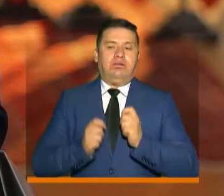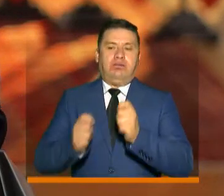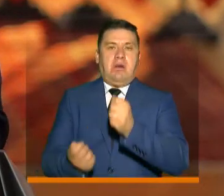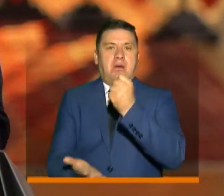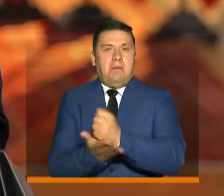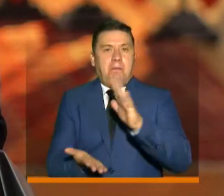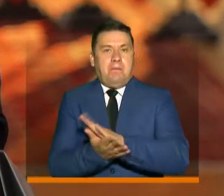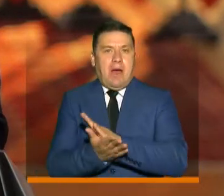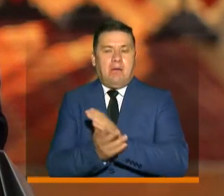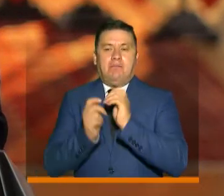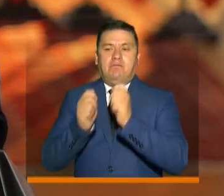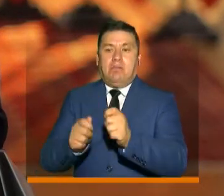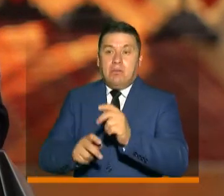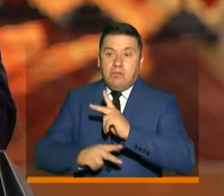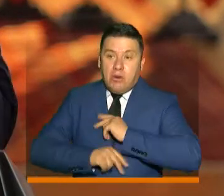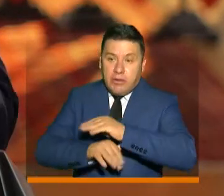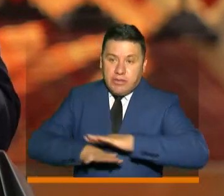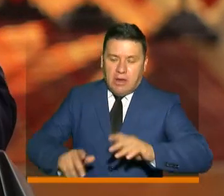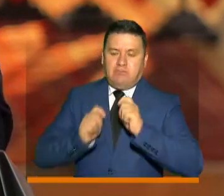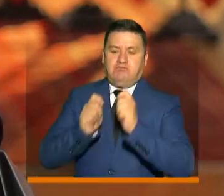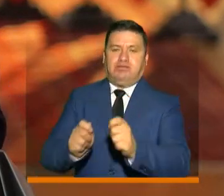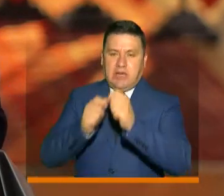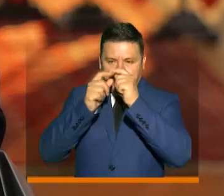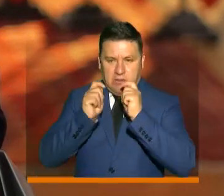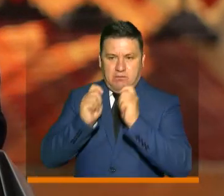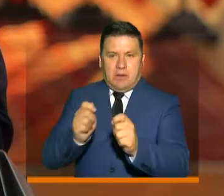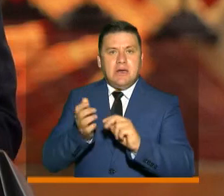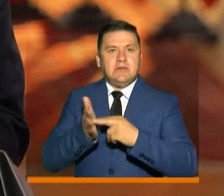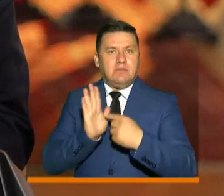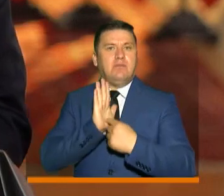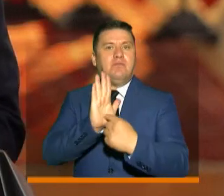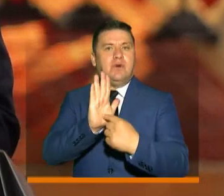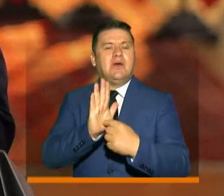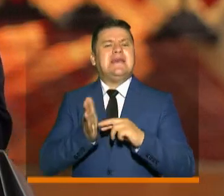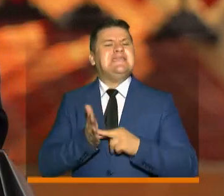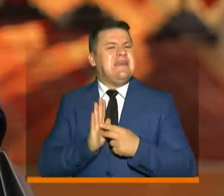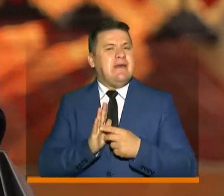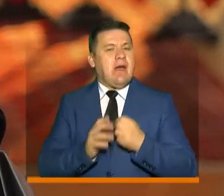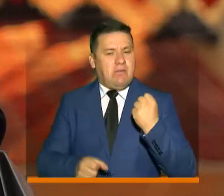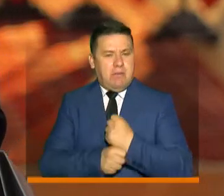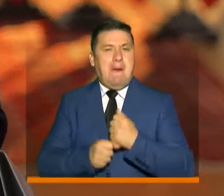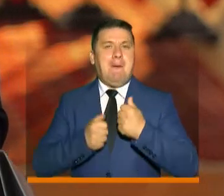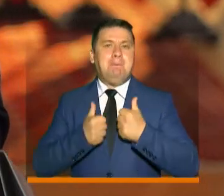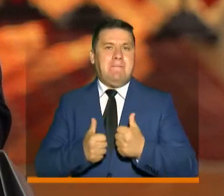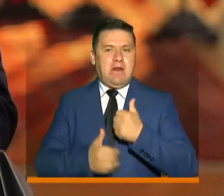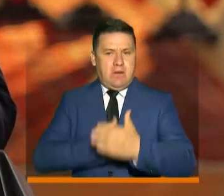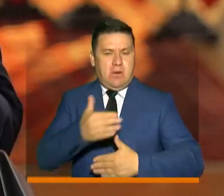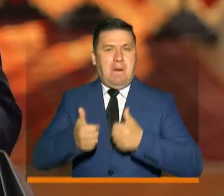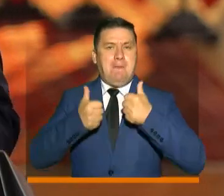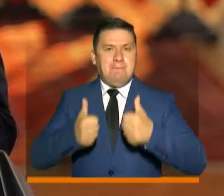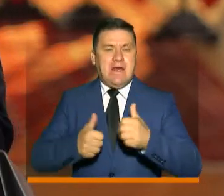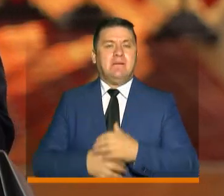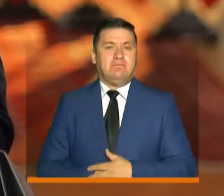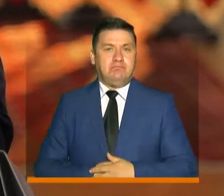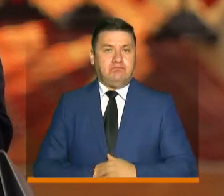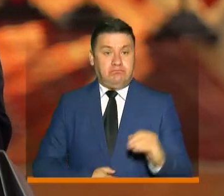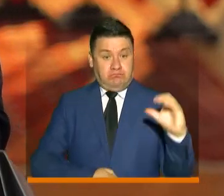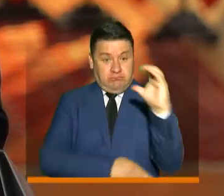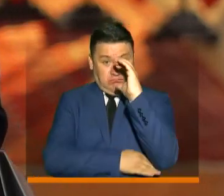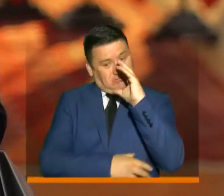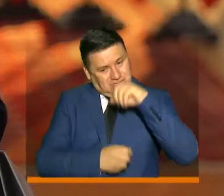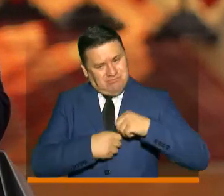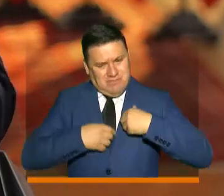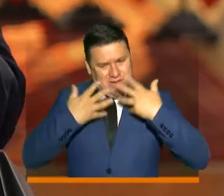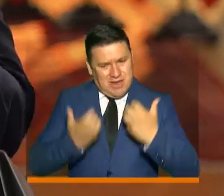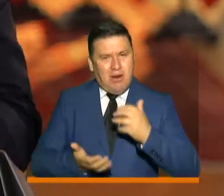aquellos que recibieron los títulos nos demuestran que vamos por el camino correcto para hacer un país en paz